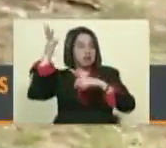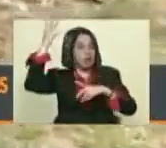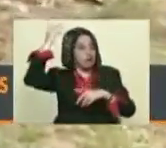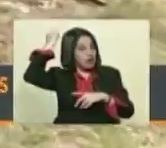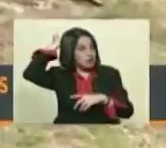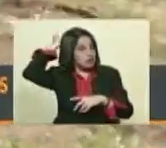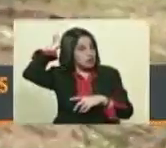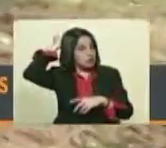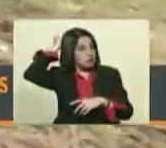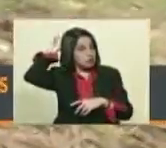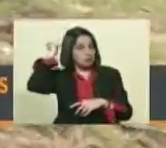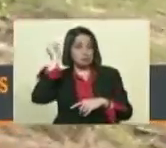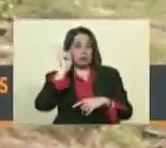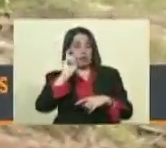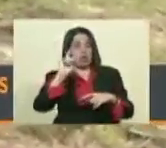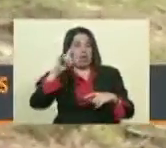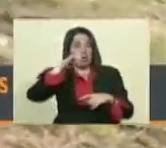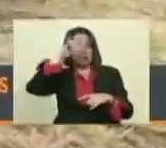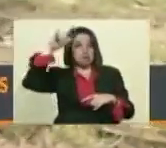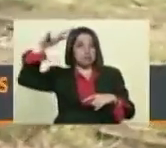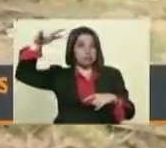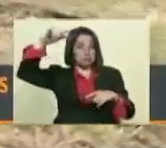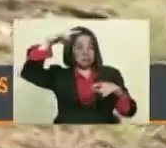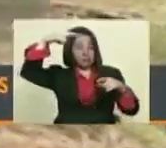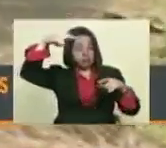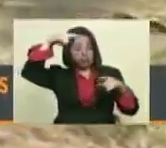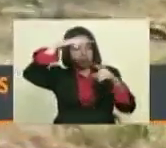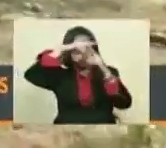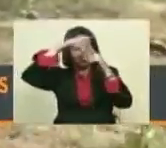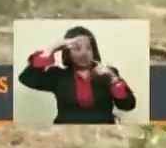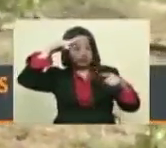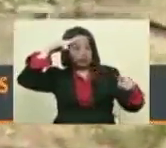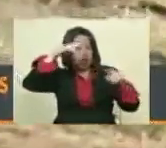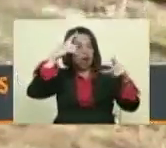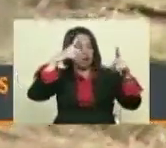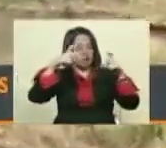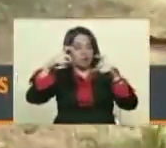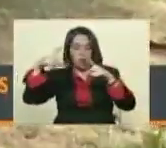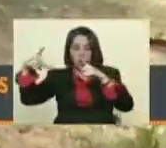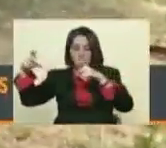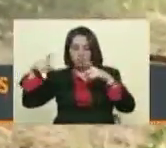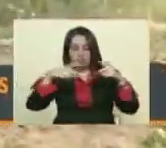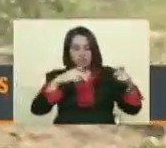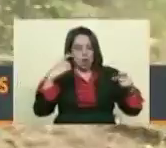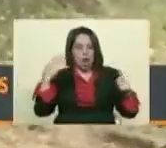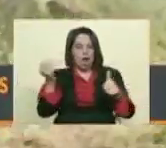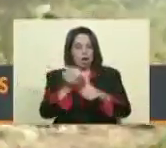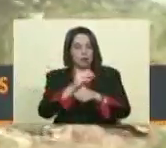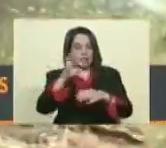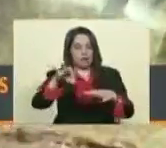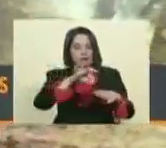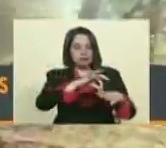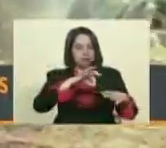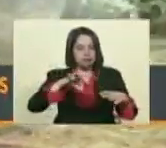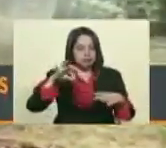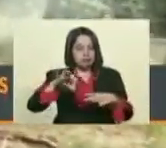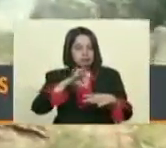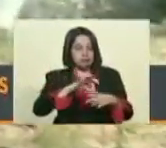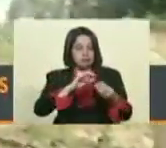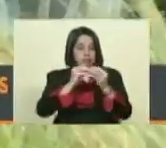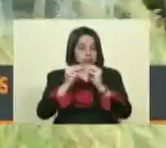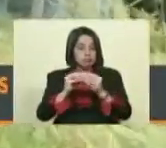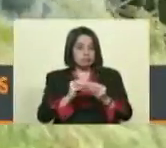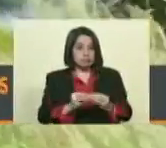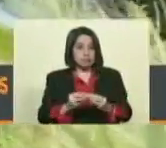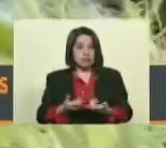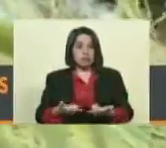mi comandante, que nuestro satélite Miranda es de vital importancia para la planificación de este tipo de operaciones, ya que